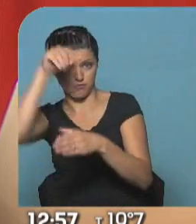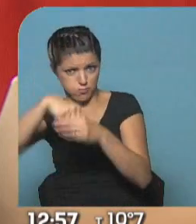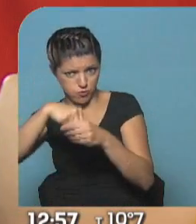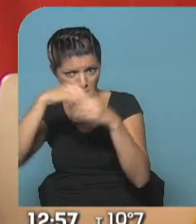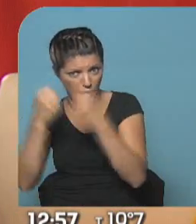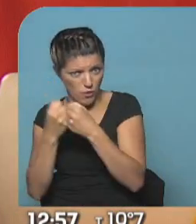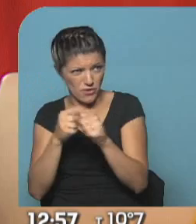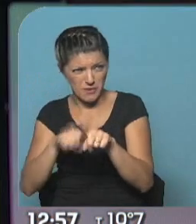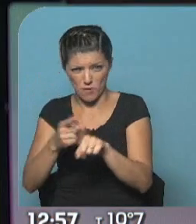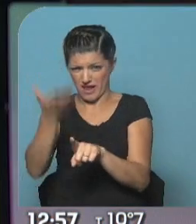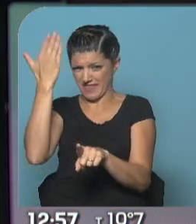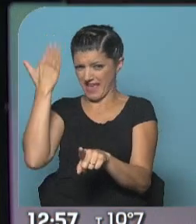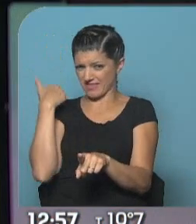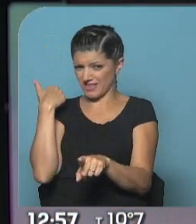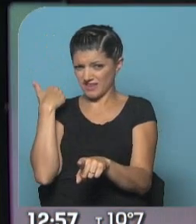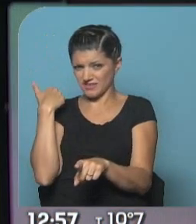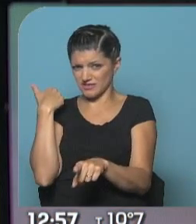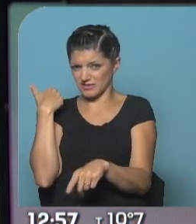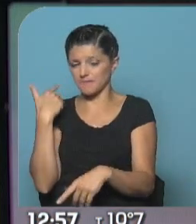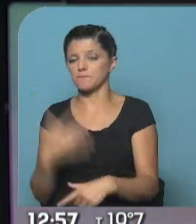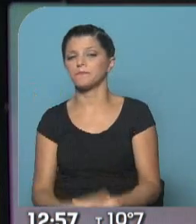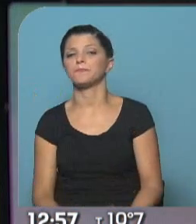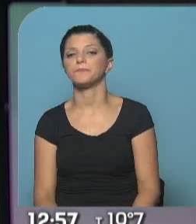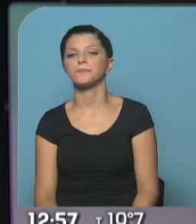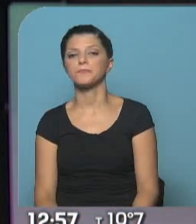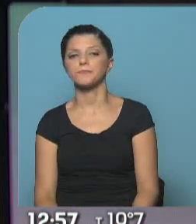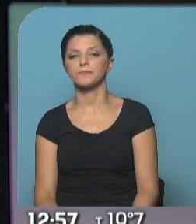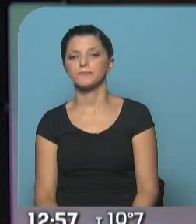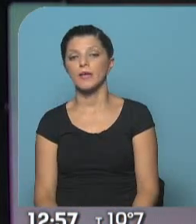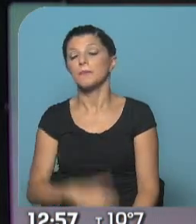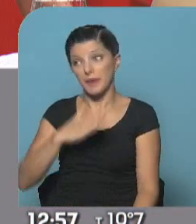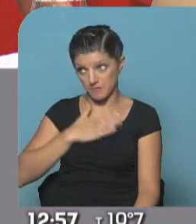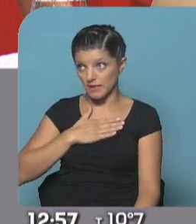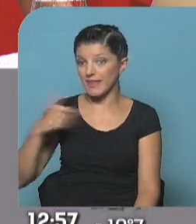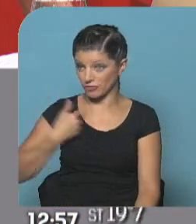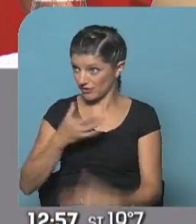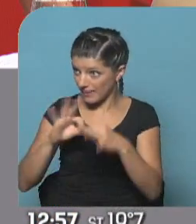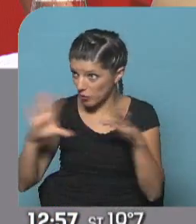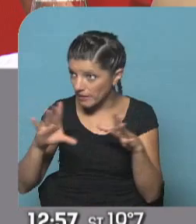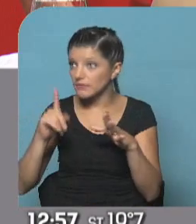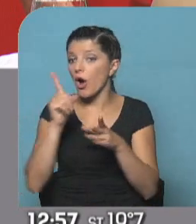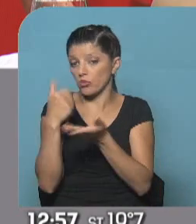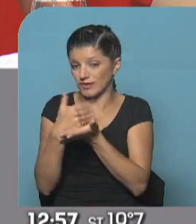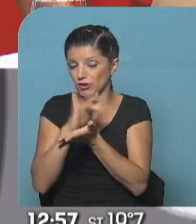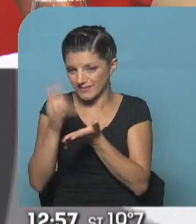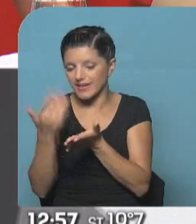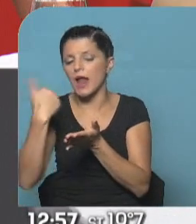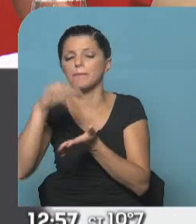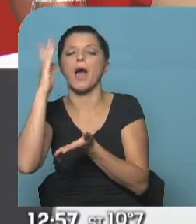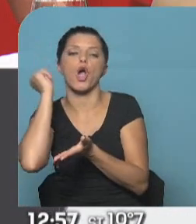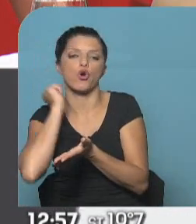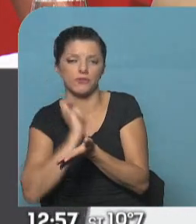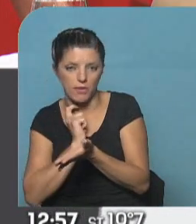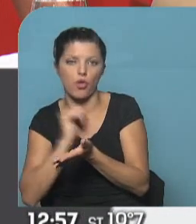tuvieron? Bueno, yo creo que una parte de esa socialdemocracia sí, sobre todo el electorado más conservador, de